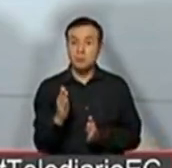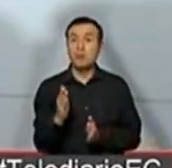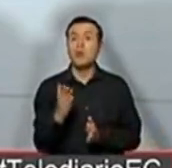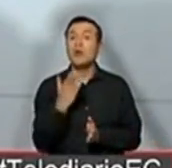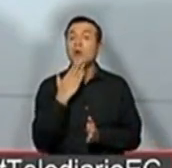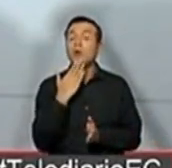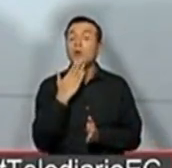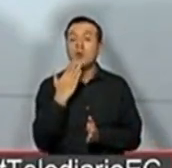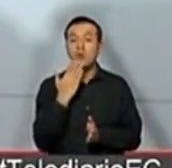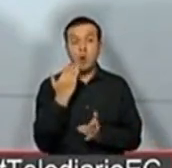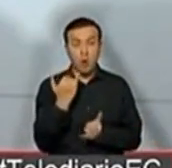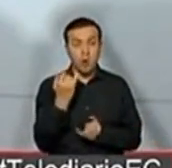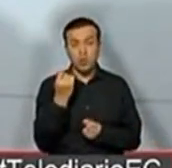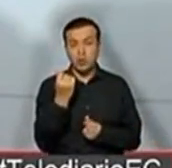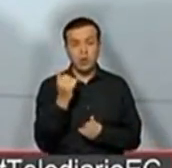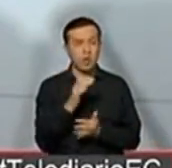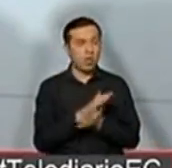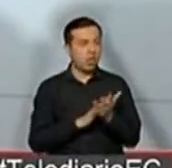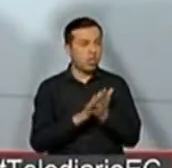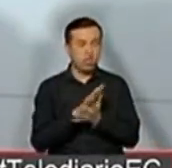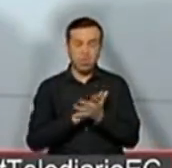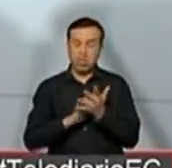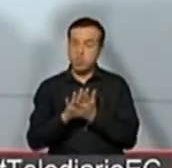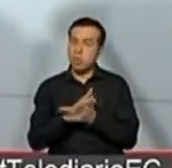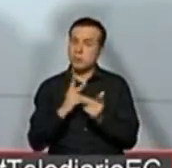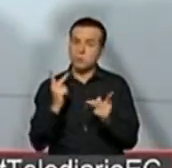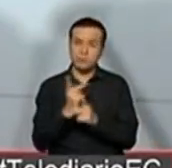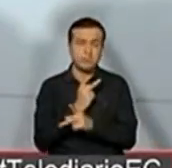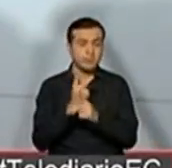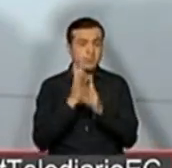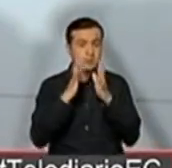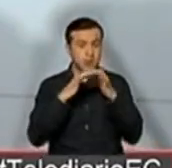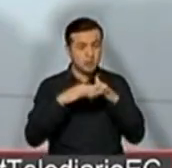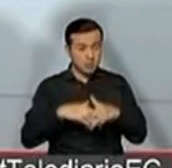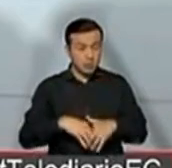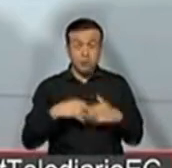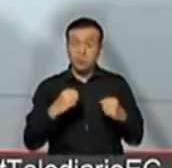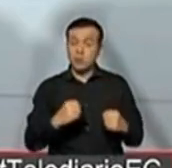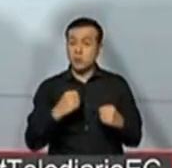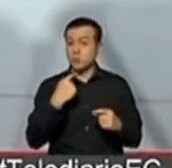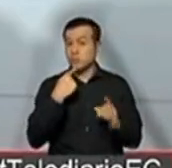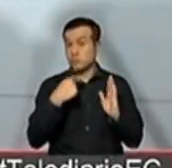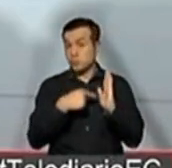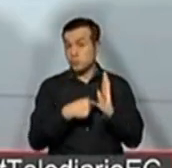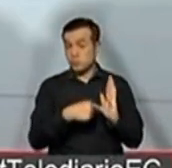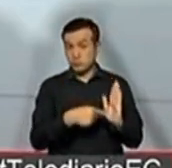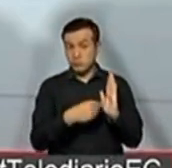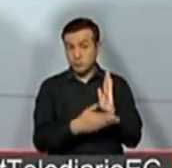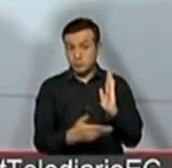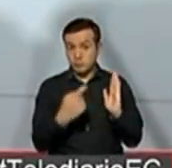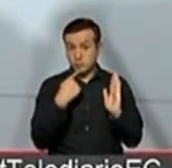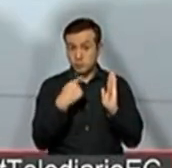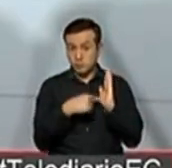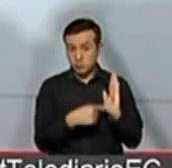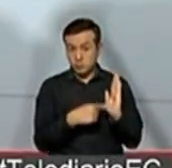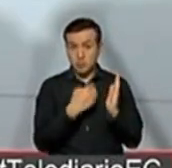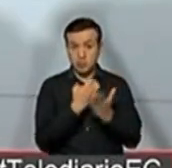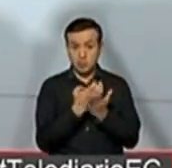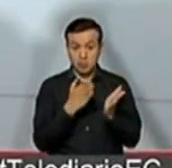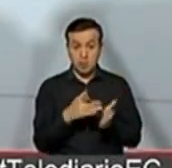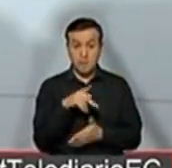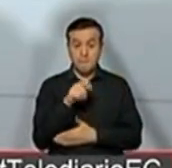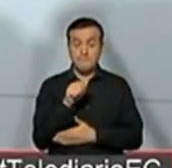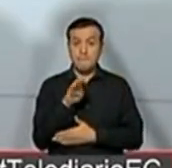finanzas caóticas que nos están llevando a la crisis tremenda. Como dijo el economista